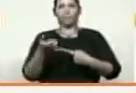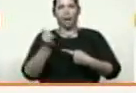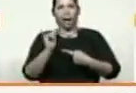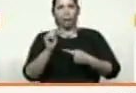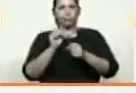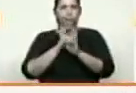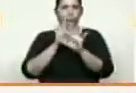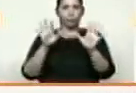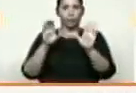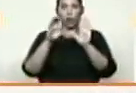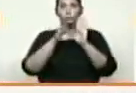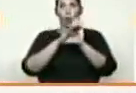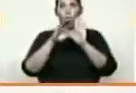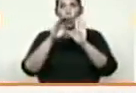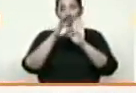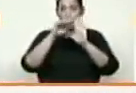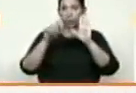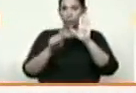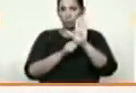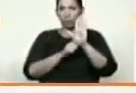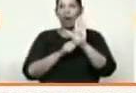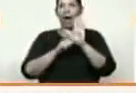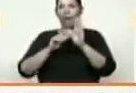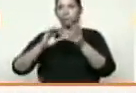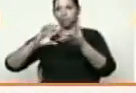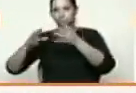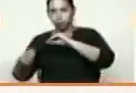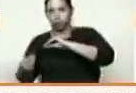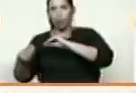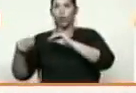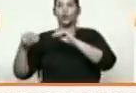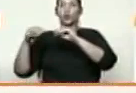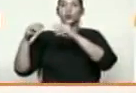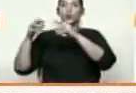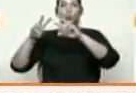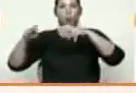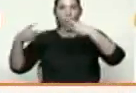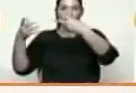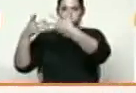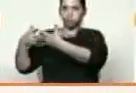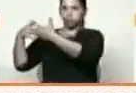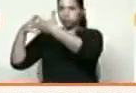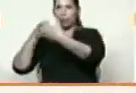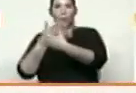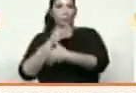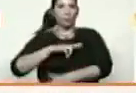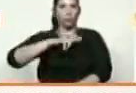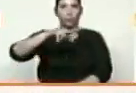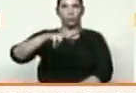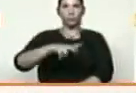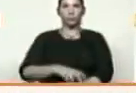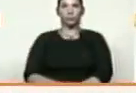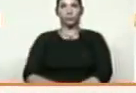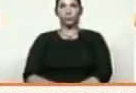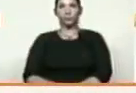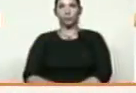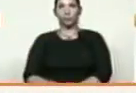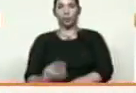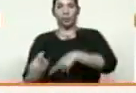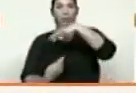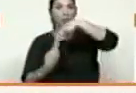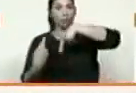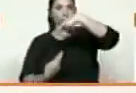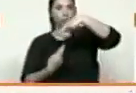la Constitución norteamericana. En el caso portugués, la revolución de los